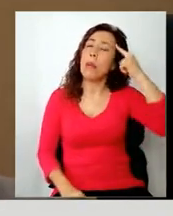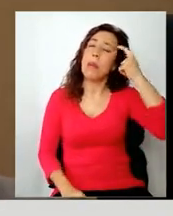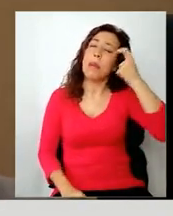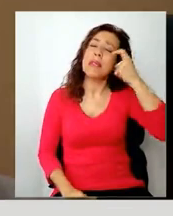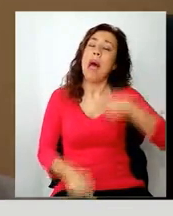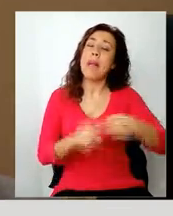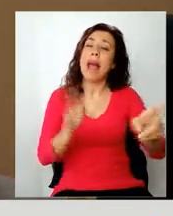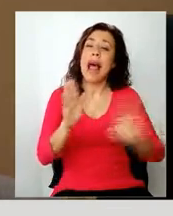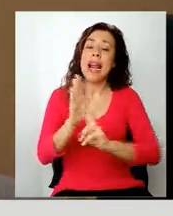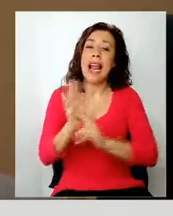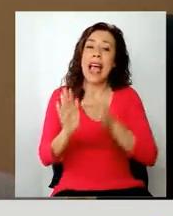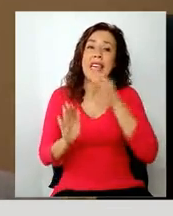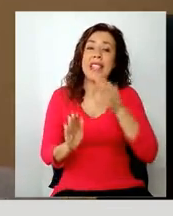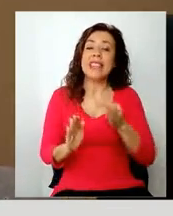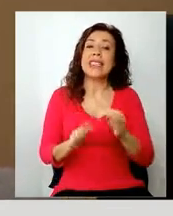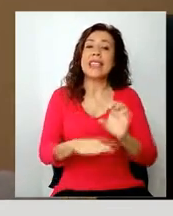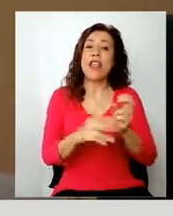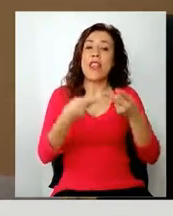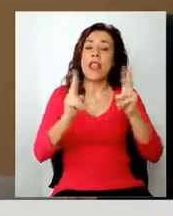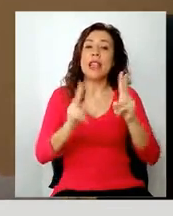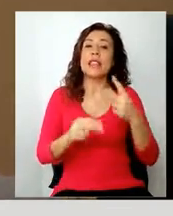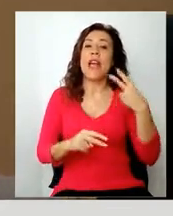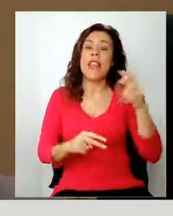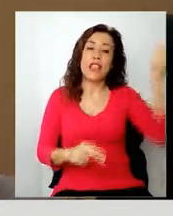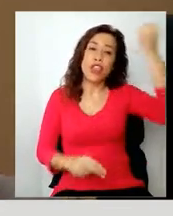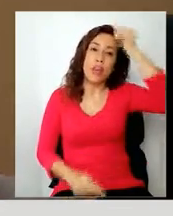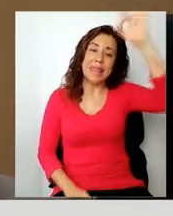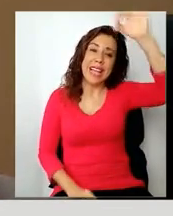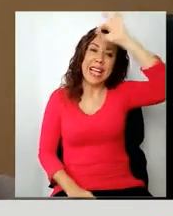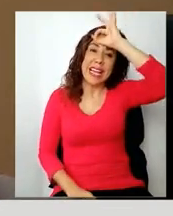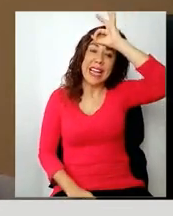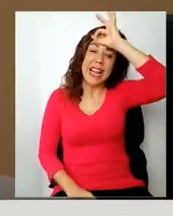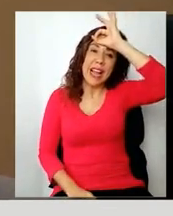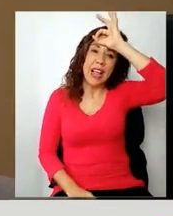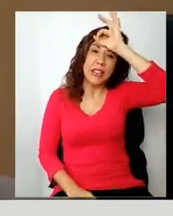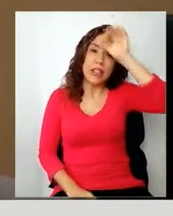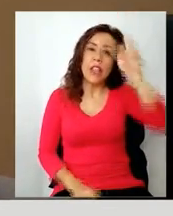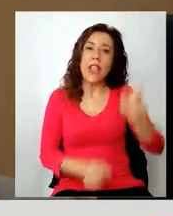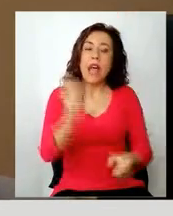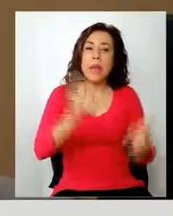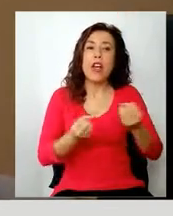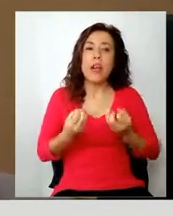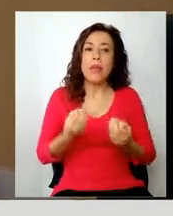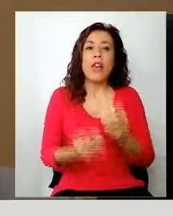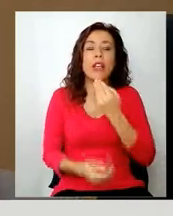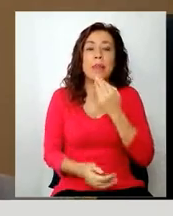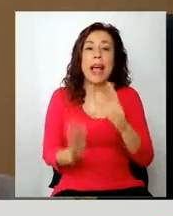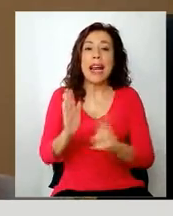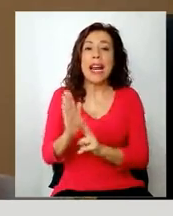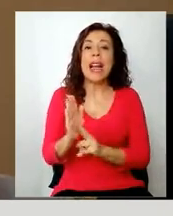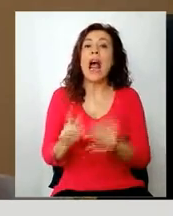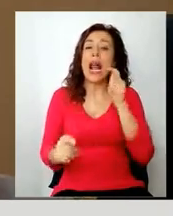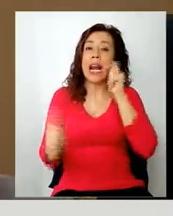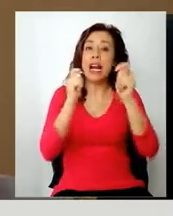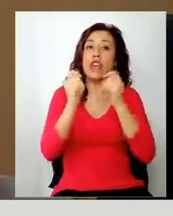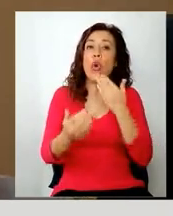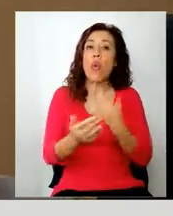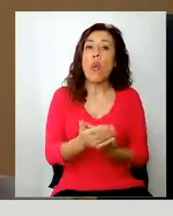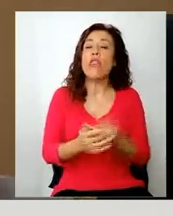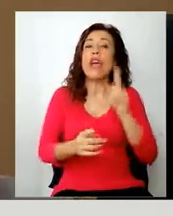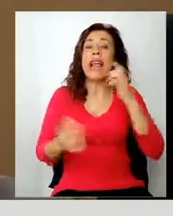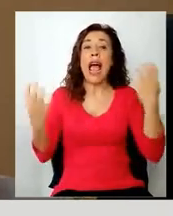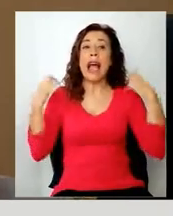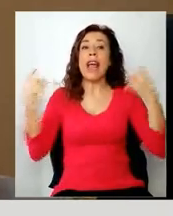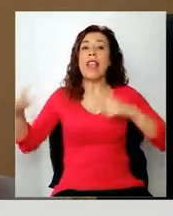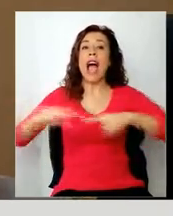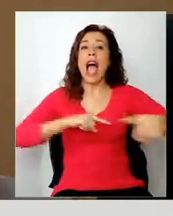al Estado de derecho provienen de la torpeza la ignorancia o la areninidad de quienes las producen pero también las reglas se ven amenazadas cuando quieren las administran echan